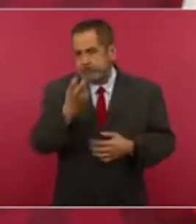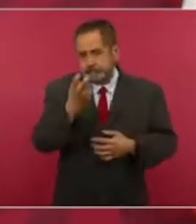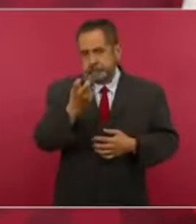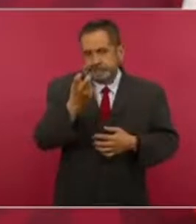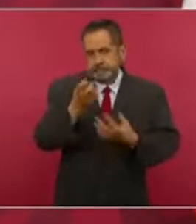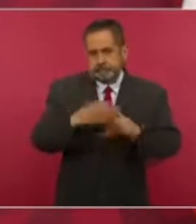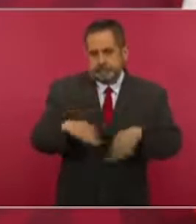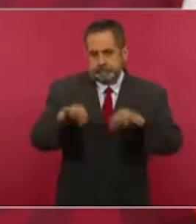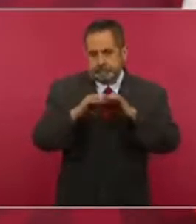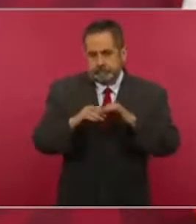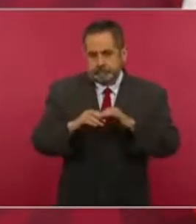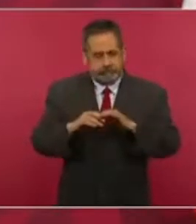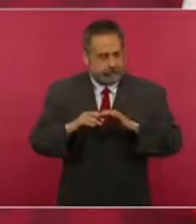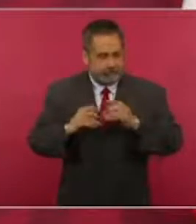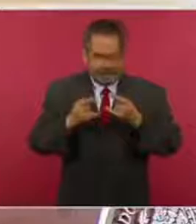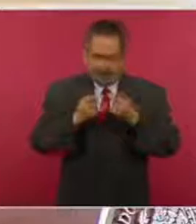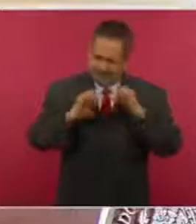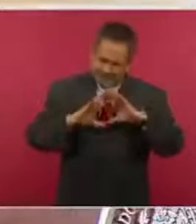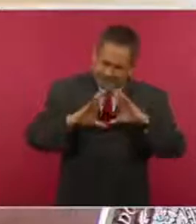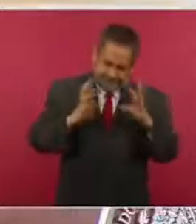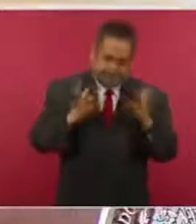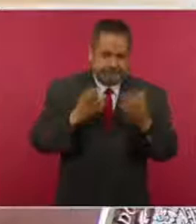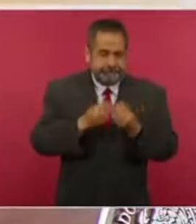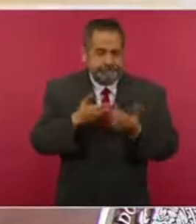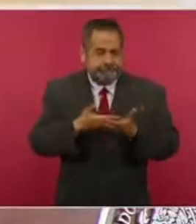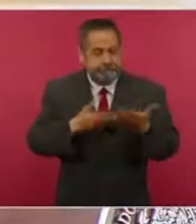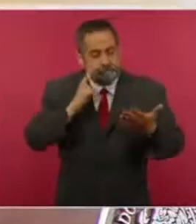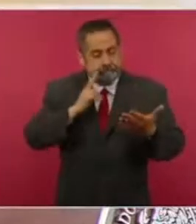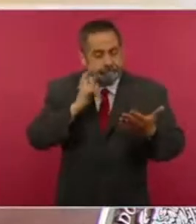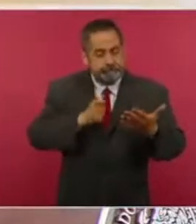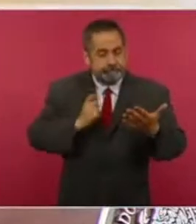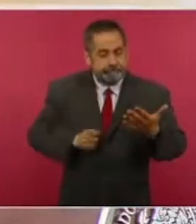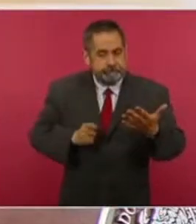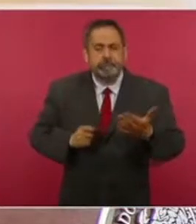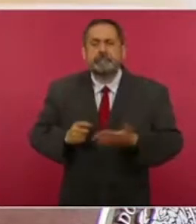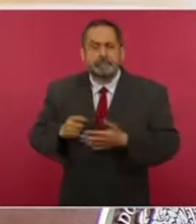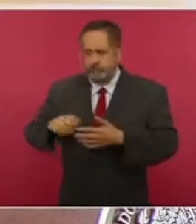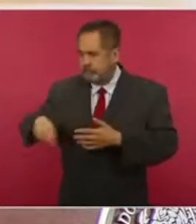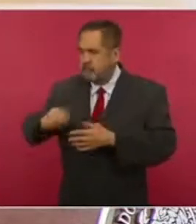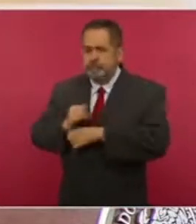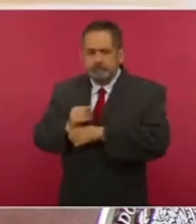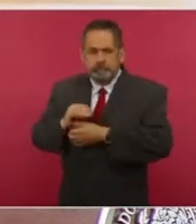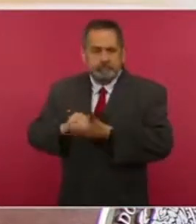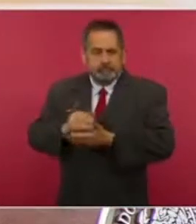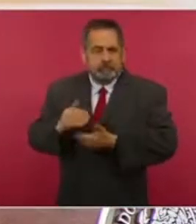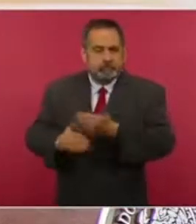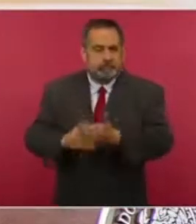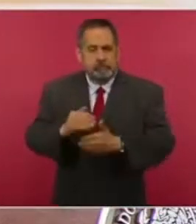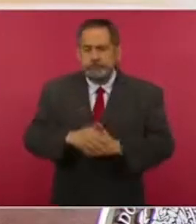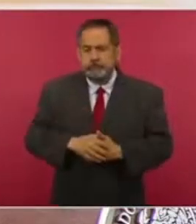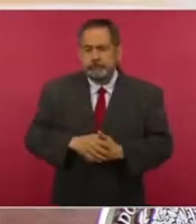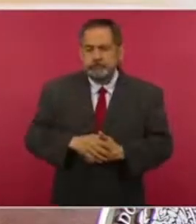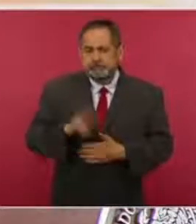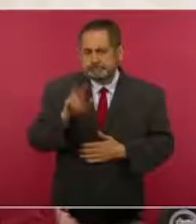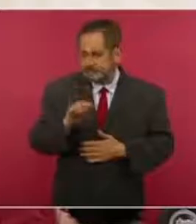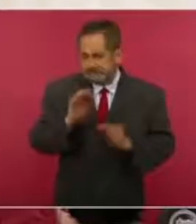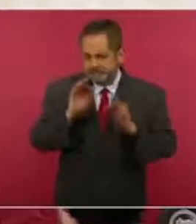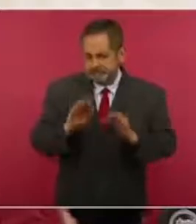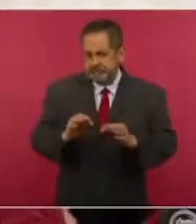Todo completo. Y se está avanzando. Y vamos a